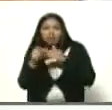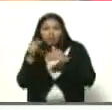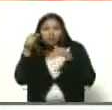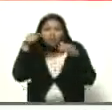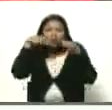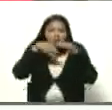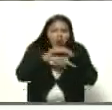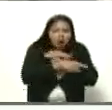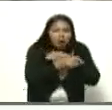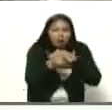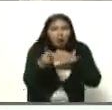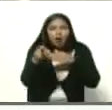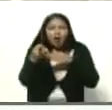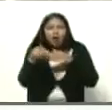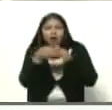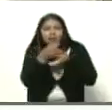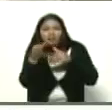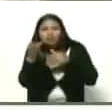el estacionamiento